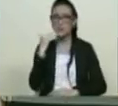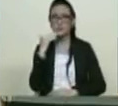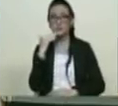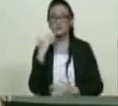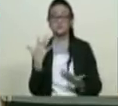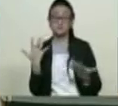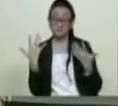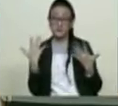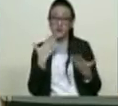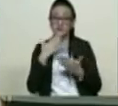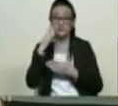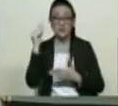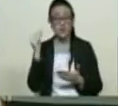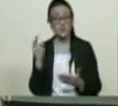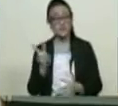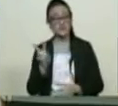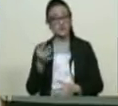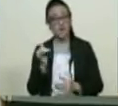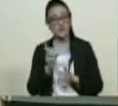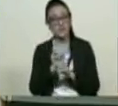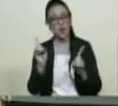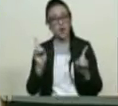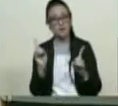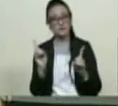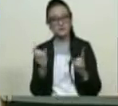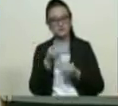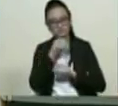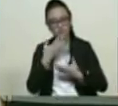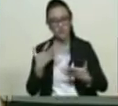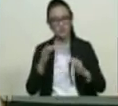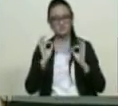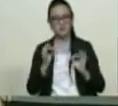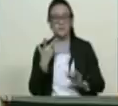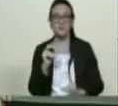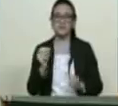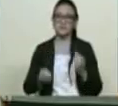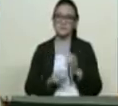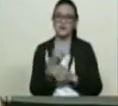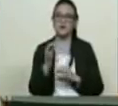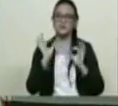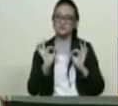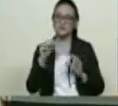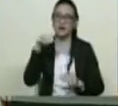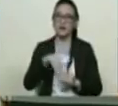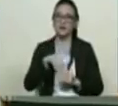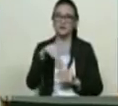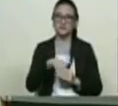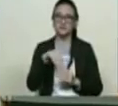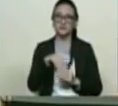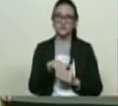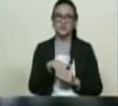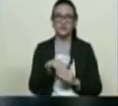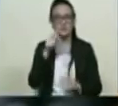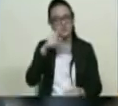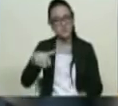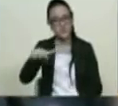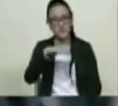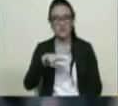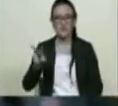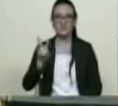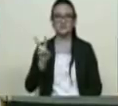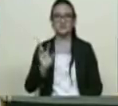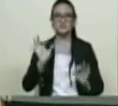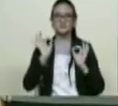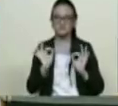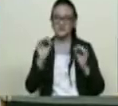democracia bonita, sólida, y el 20 de mayo tenemos cita con las elecciones y el pueblo venezolano va a tener una